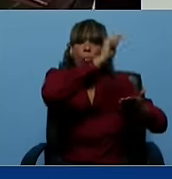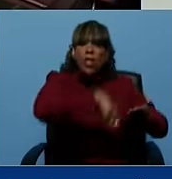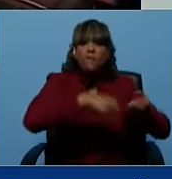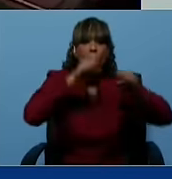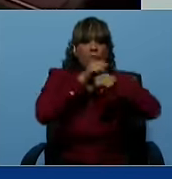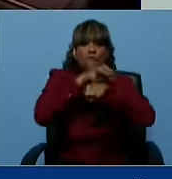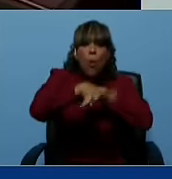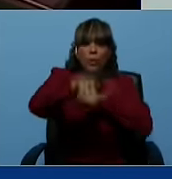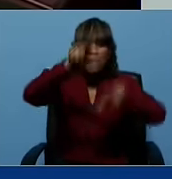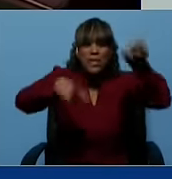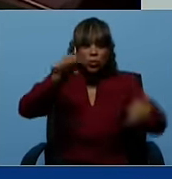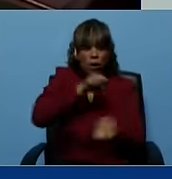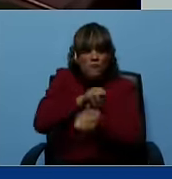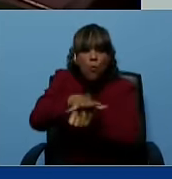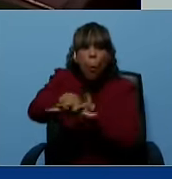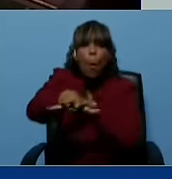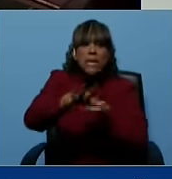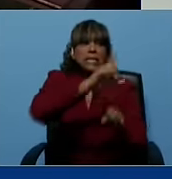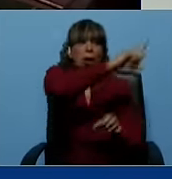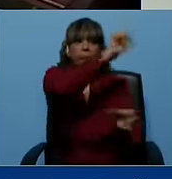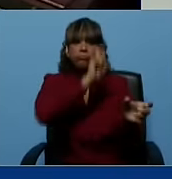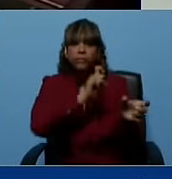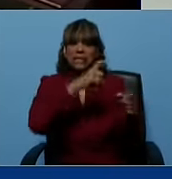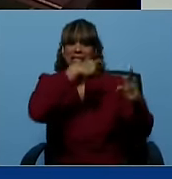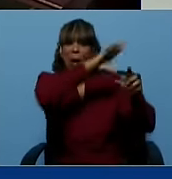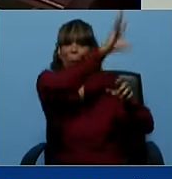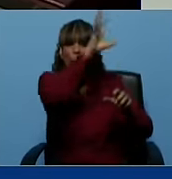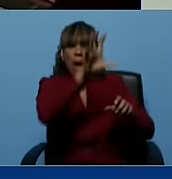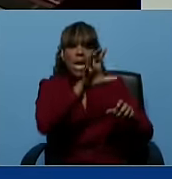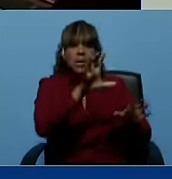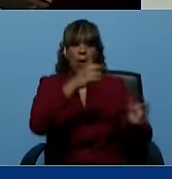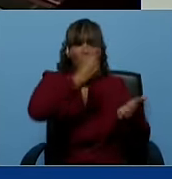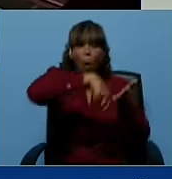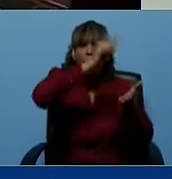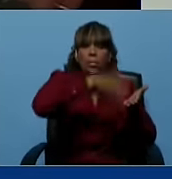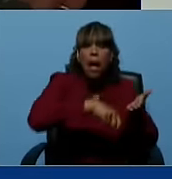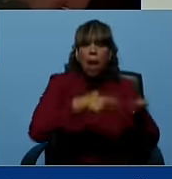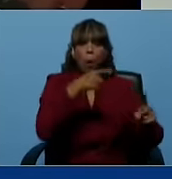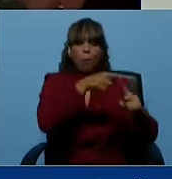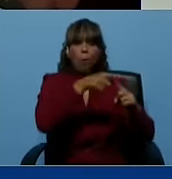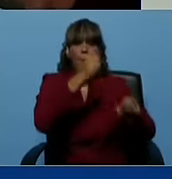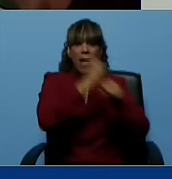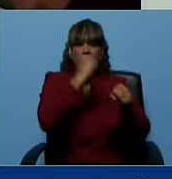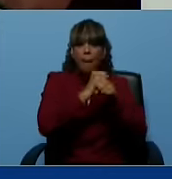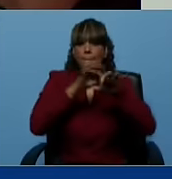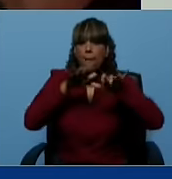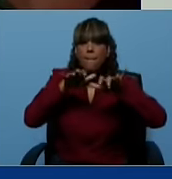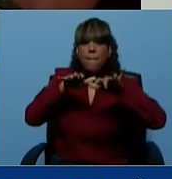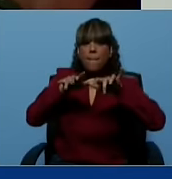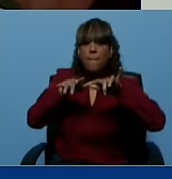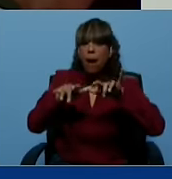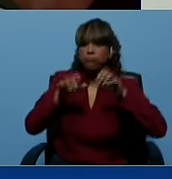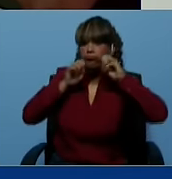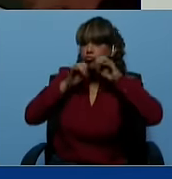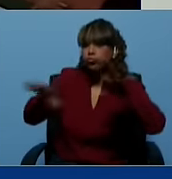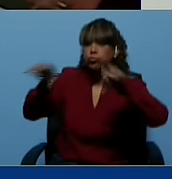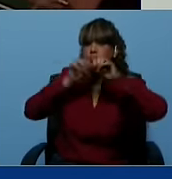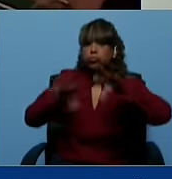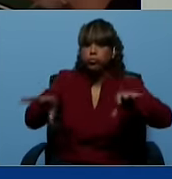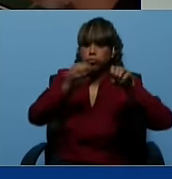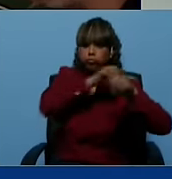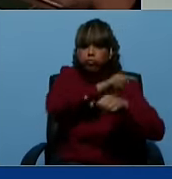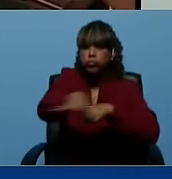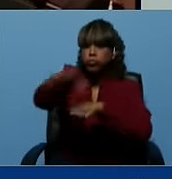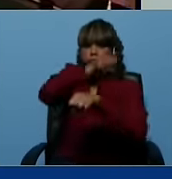influencers en el exterior que trabajan para Venezuela. Todos los influencers